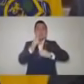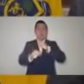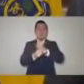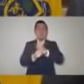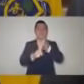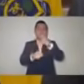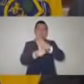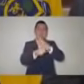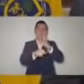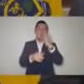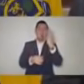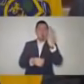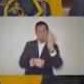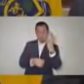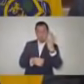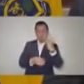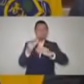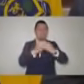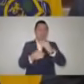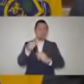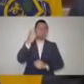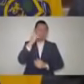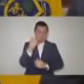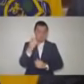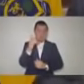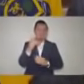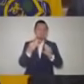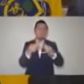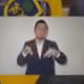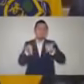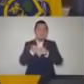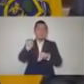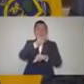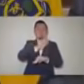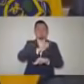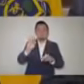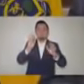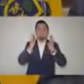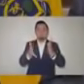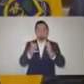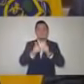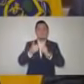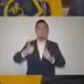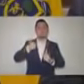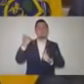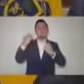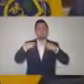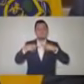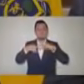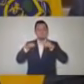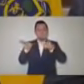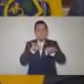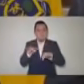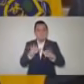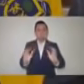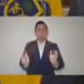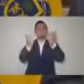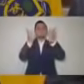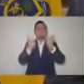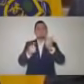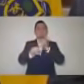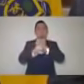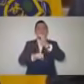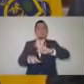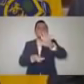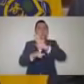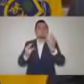cierre del año la segunda mitad de noviembre y todo diciembre son días muy importantes que tenemos que aprovechar para seguir recuperando empleos y